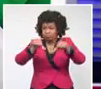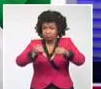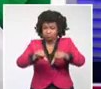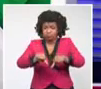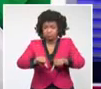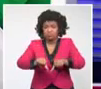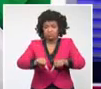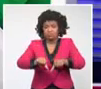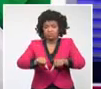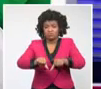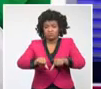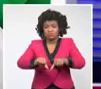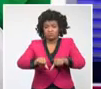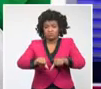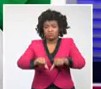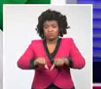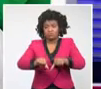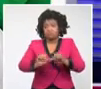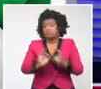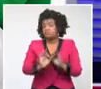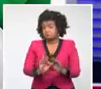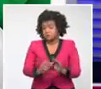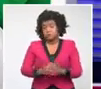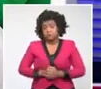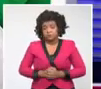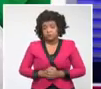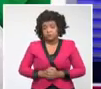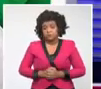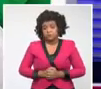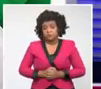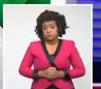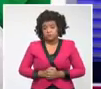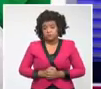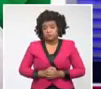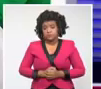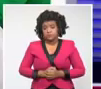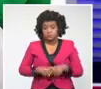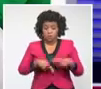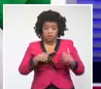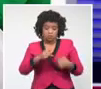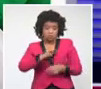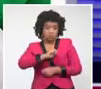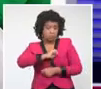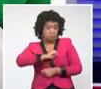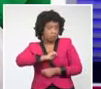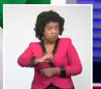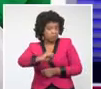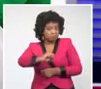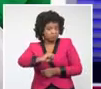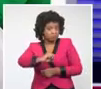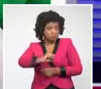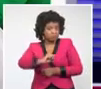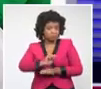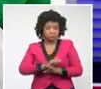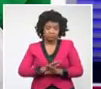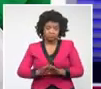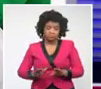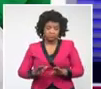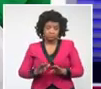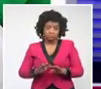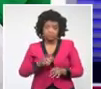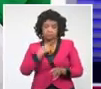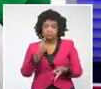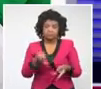pues hizo en un momento determinado una parada cardíaca que no